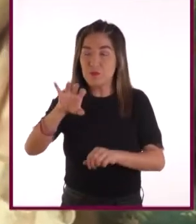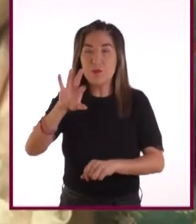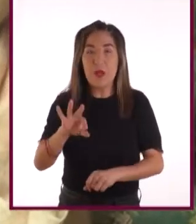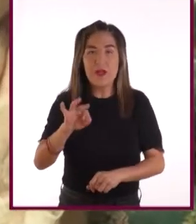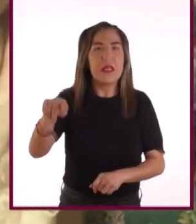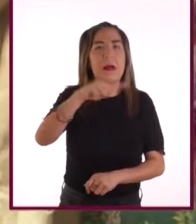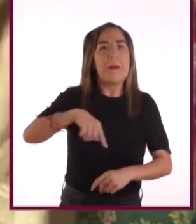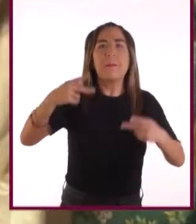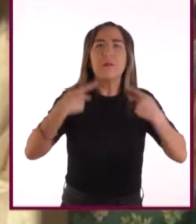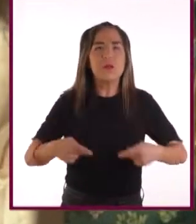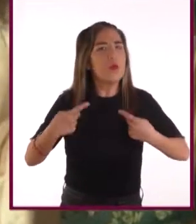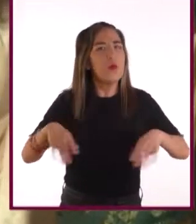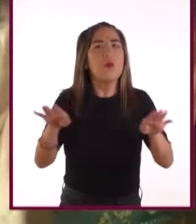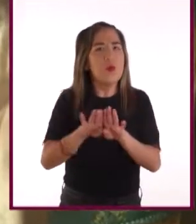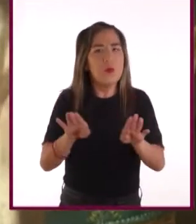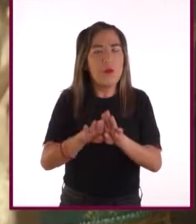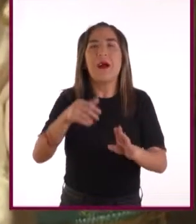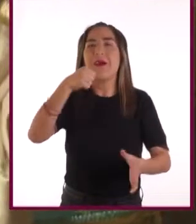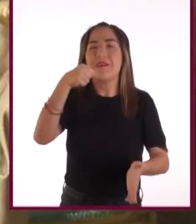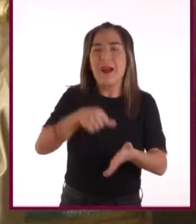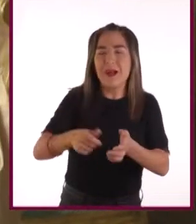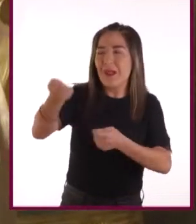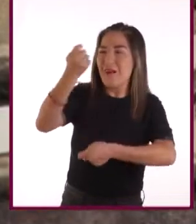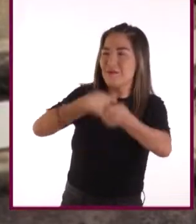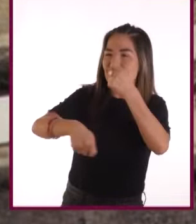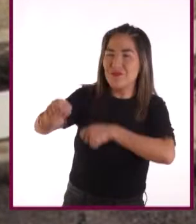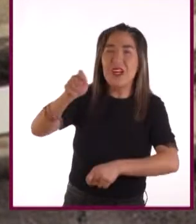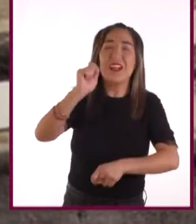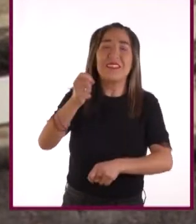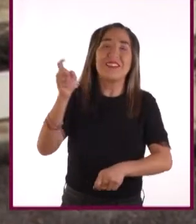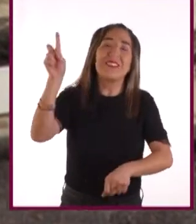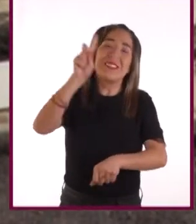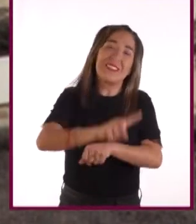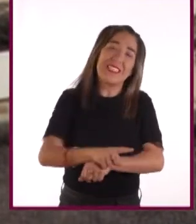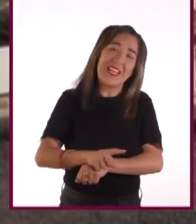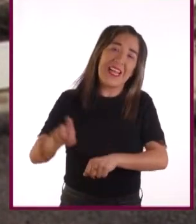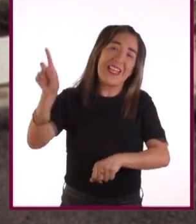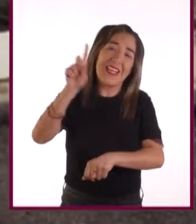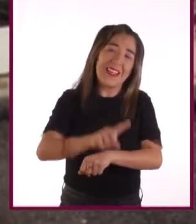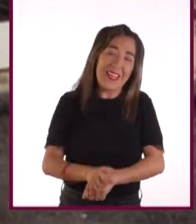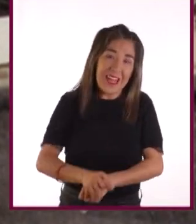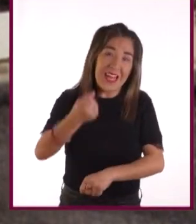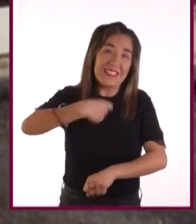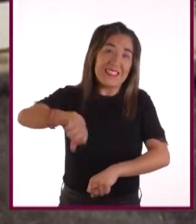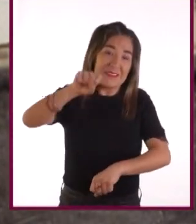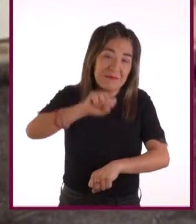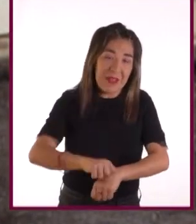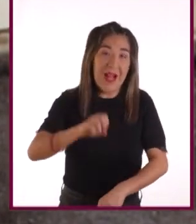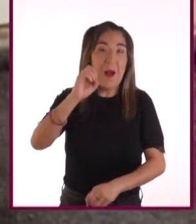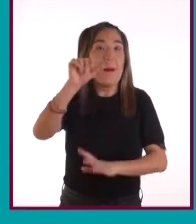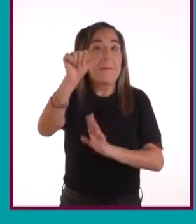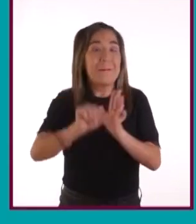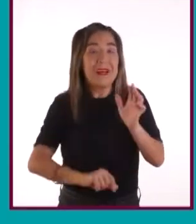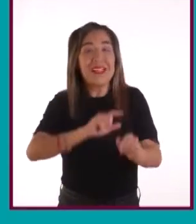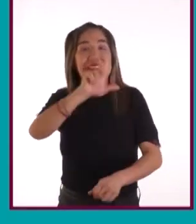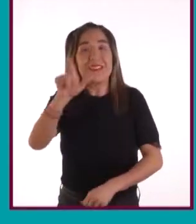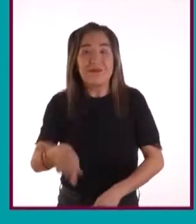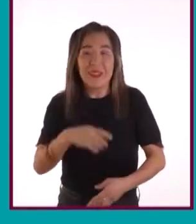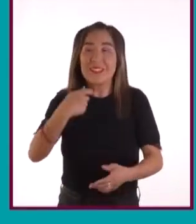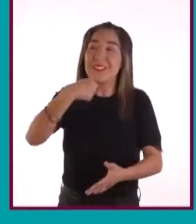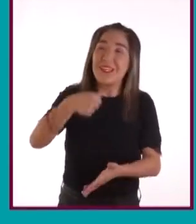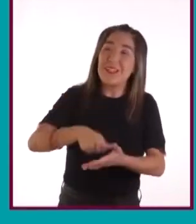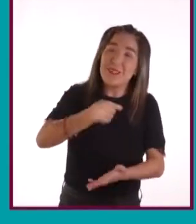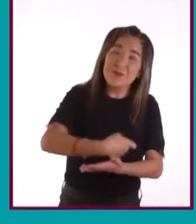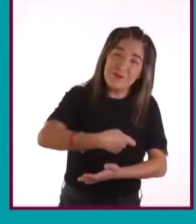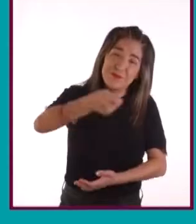1830-1840, la gente se comunicaba por medio de cartas que llegaban varios días, semanas o meses después, debido a los